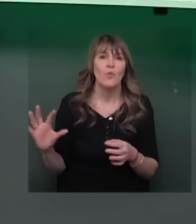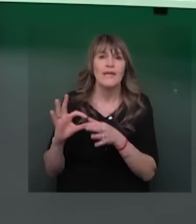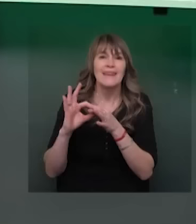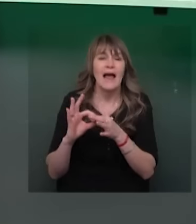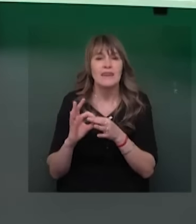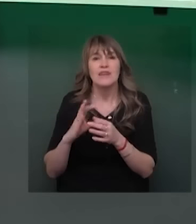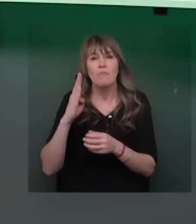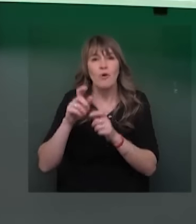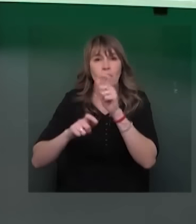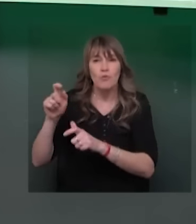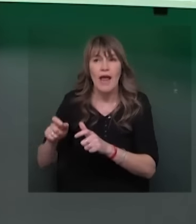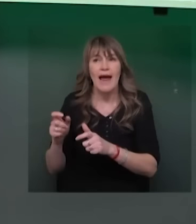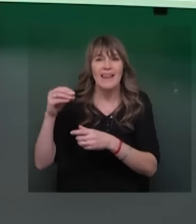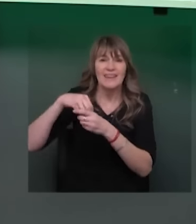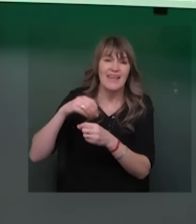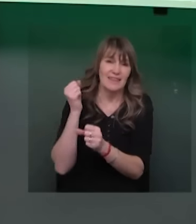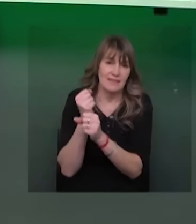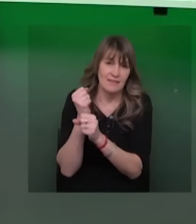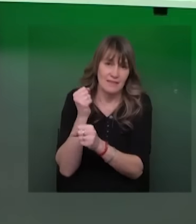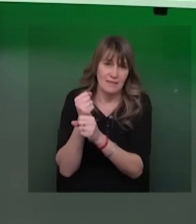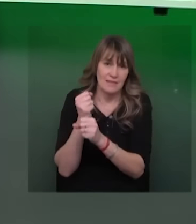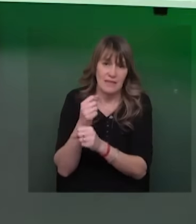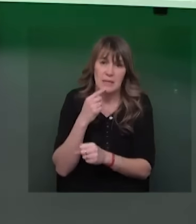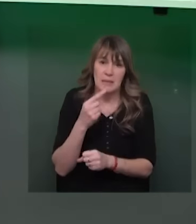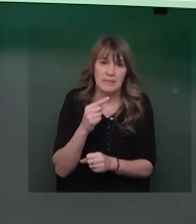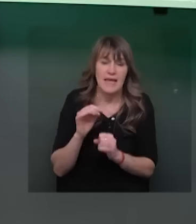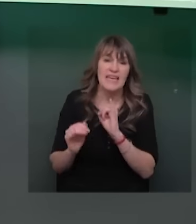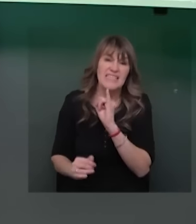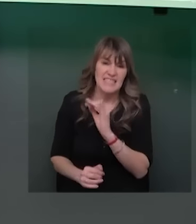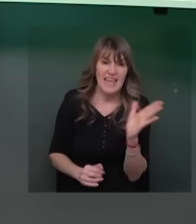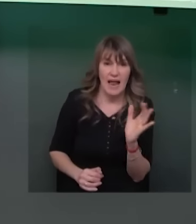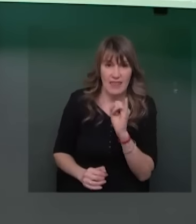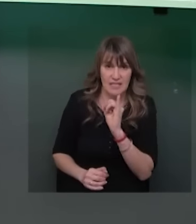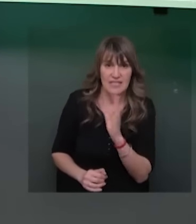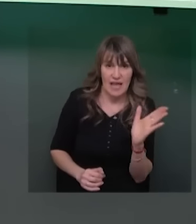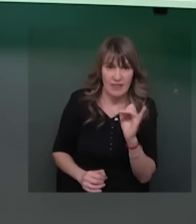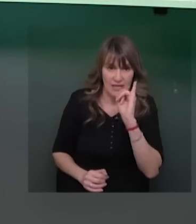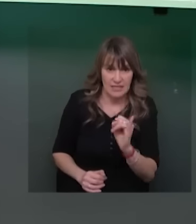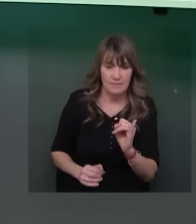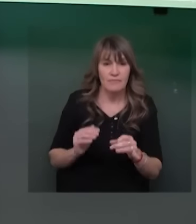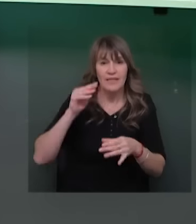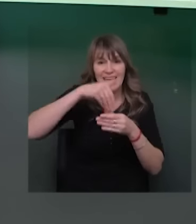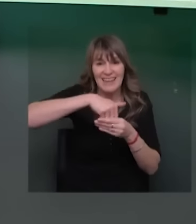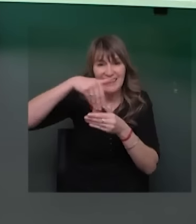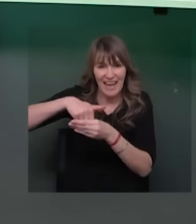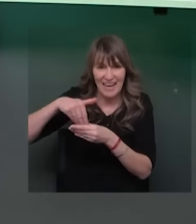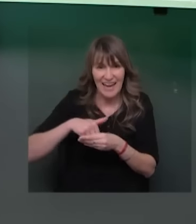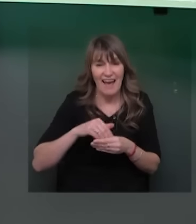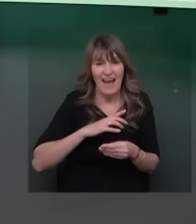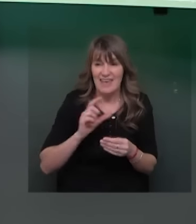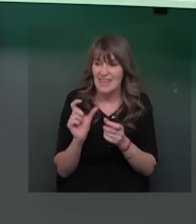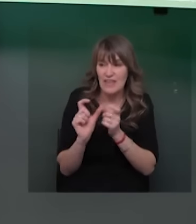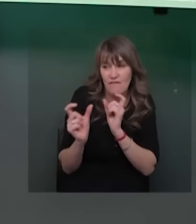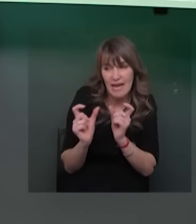frente de trabajadores se define como de izquierda y participará de las internas marcando diferencias con el